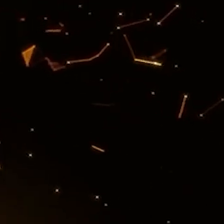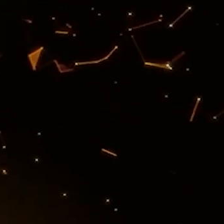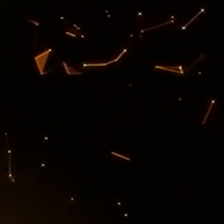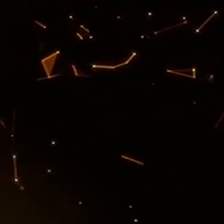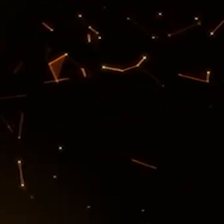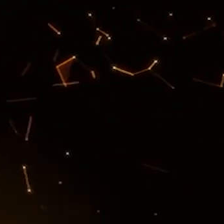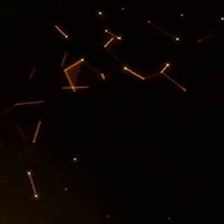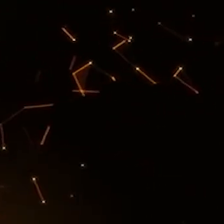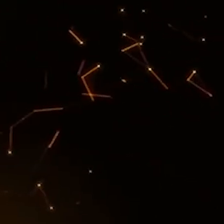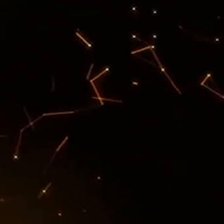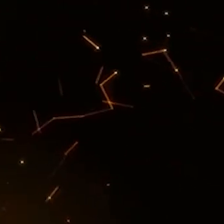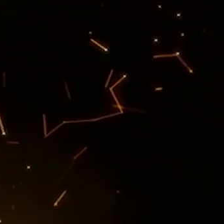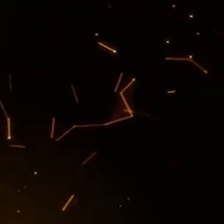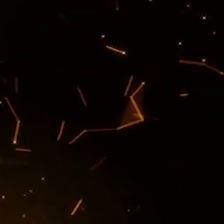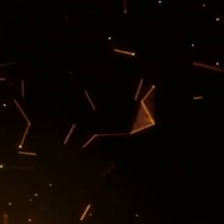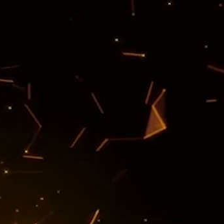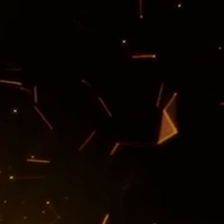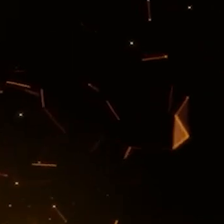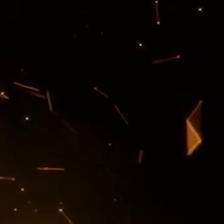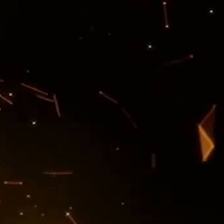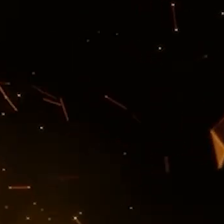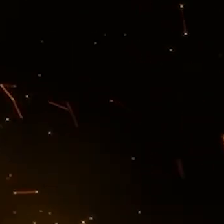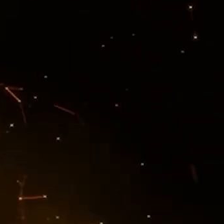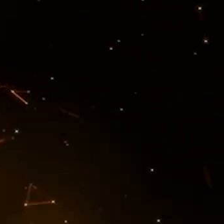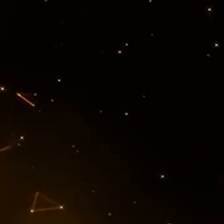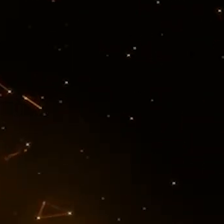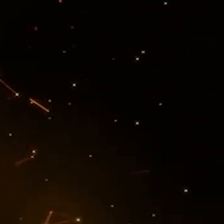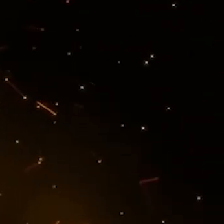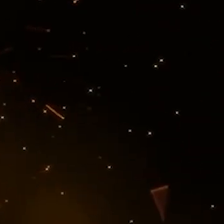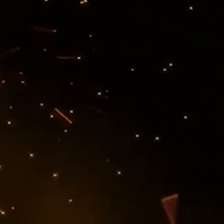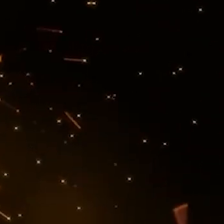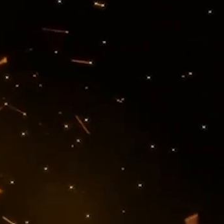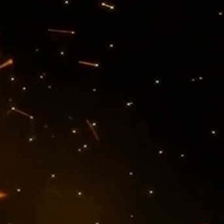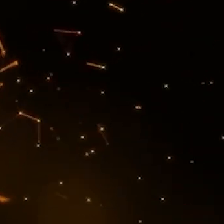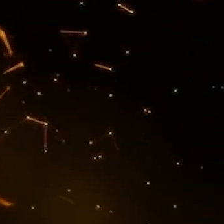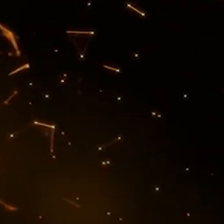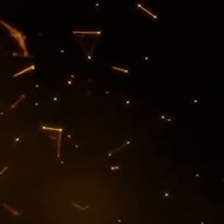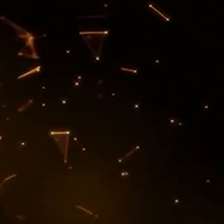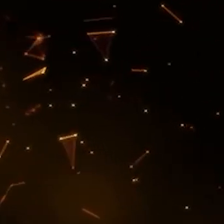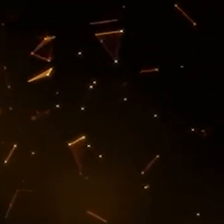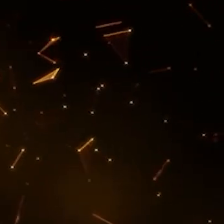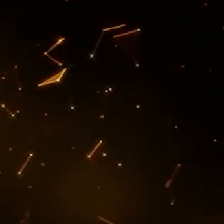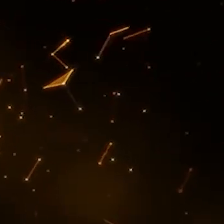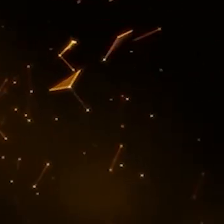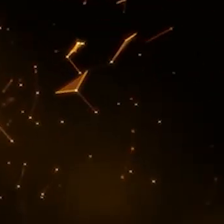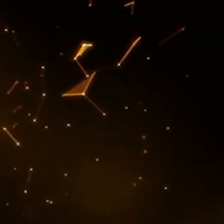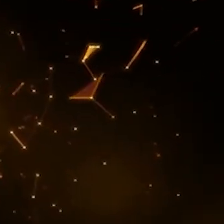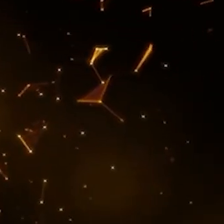Más en www.gdlpost.com.